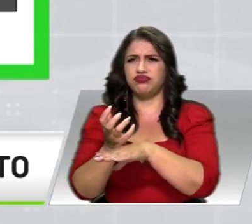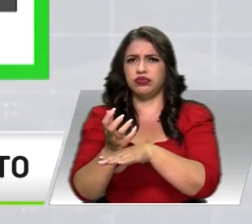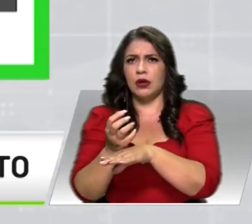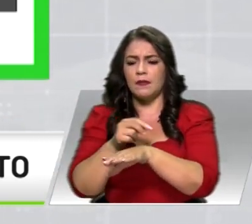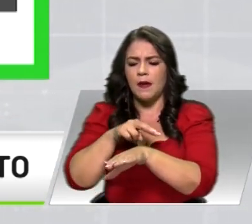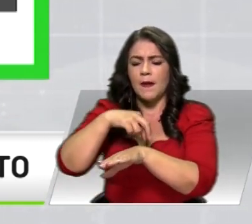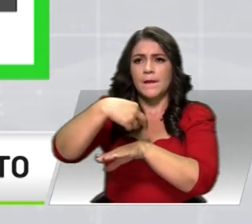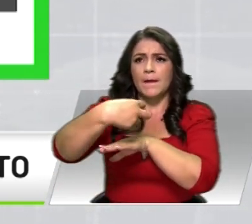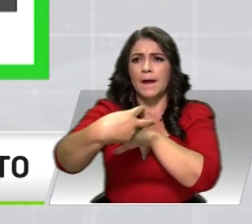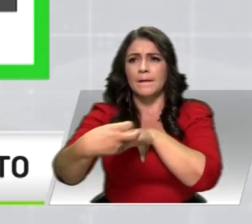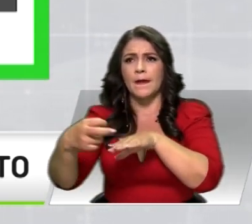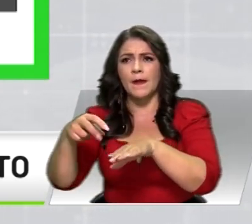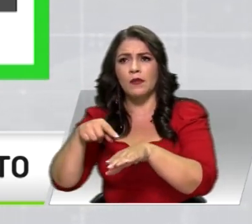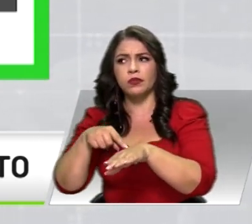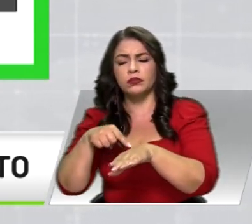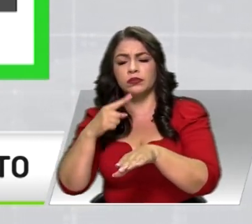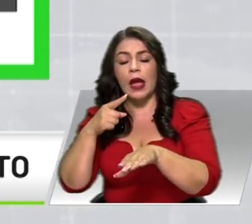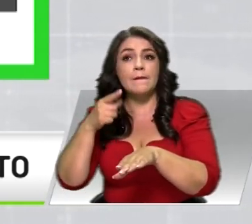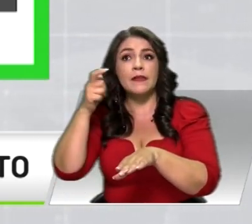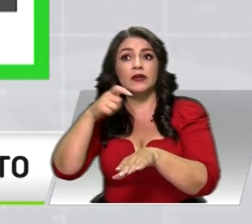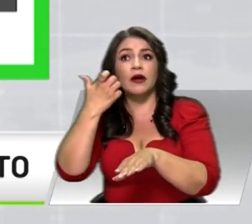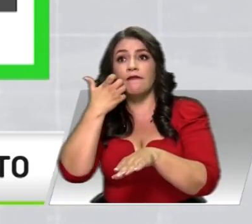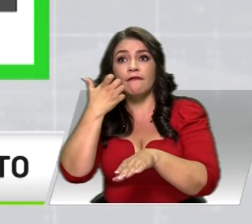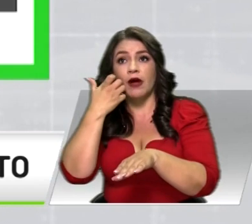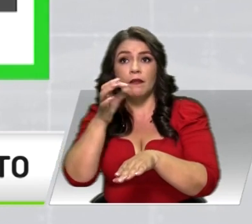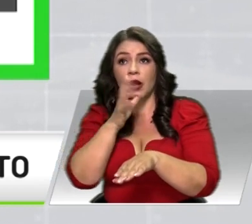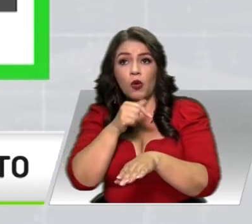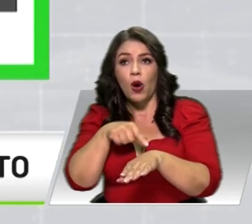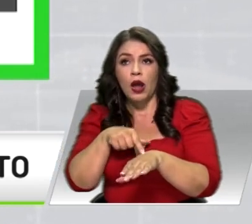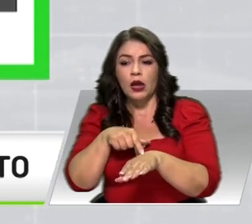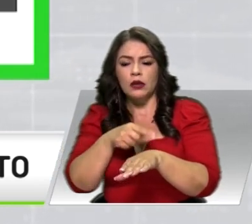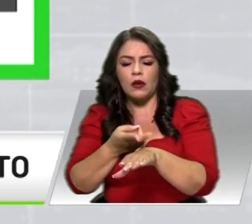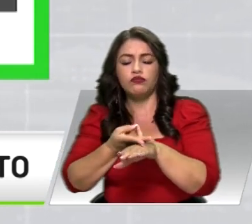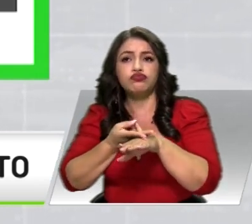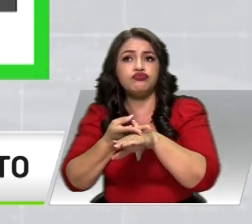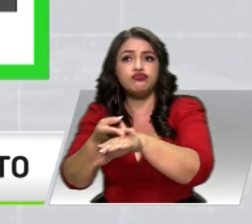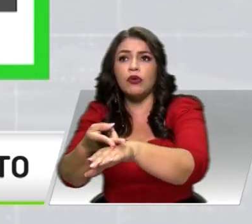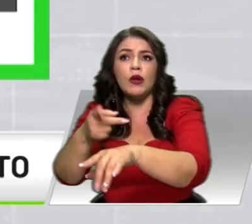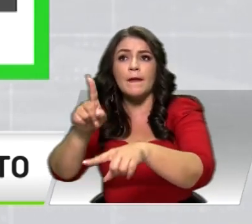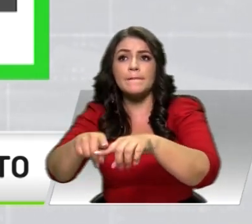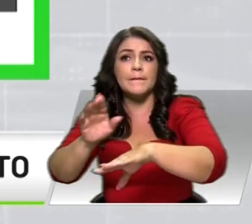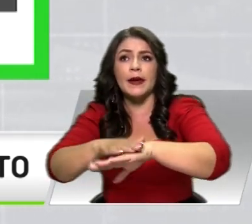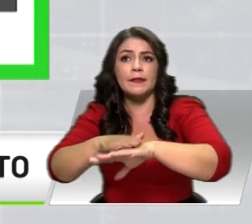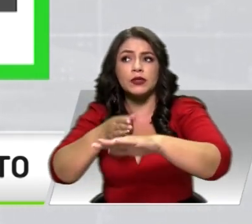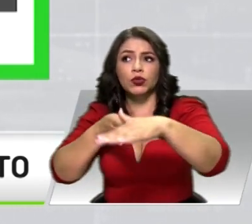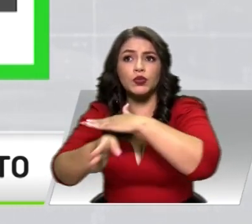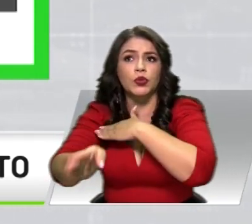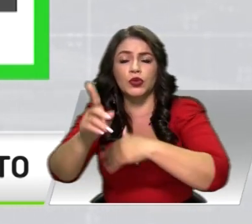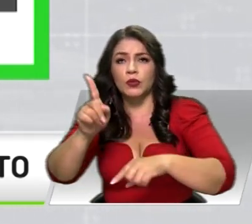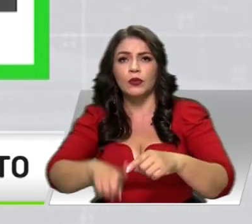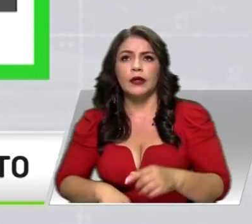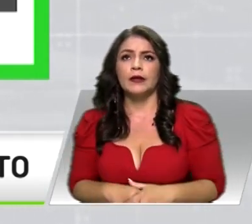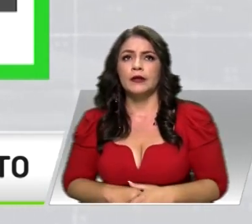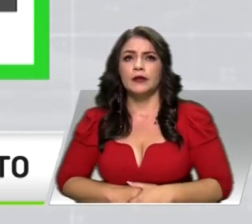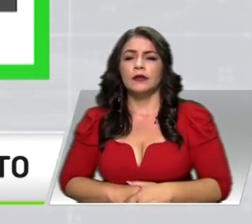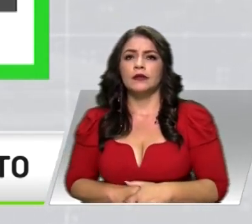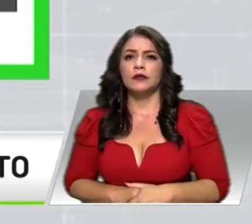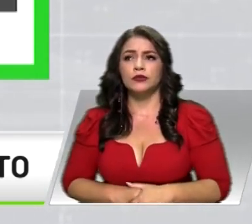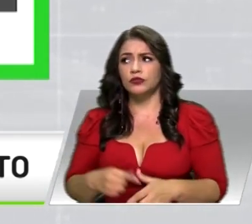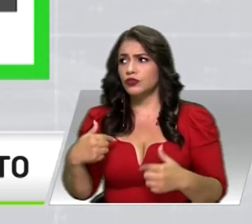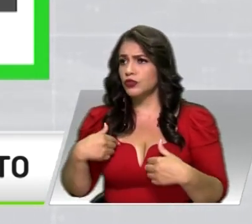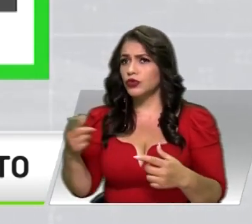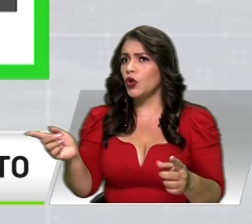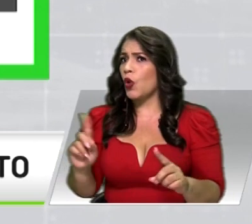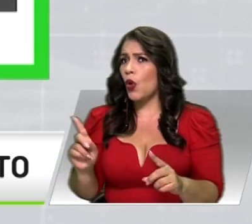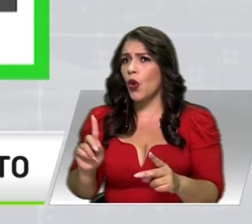porque si no llevaba pacientes que que no me dejaban seguir Entonces les dije que